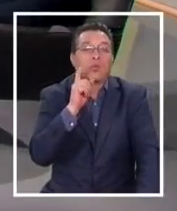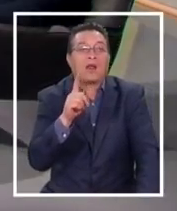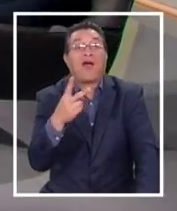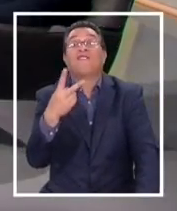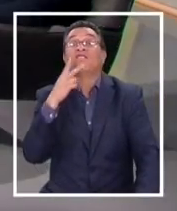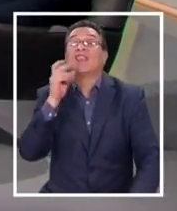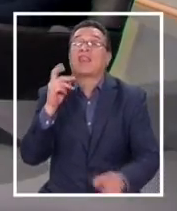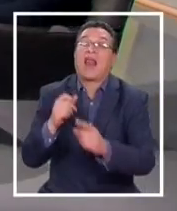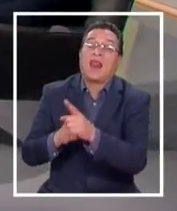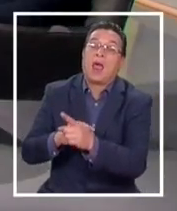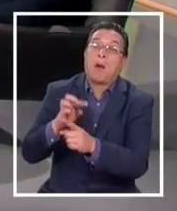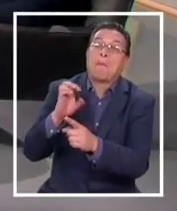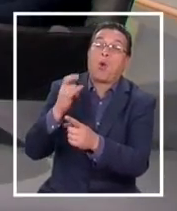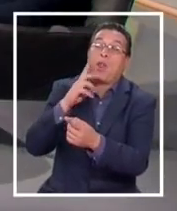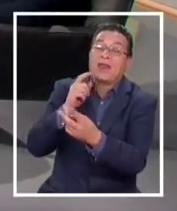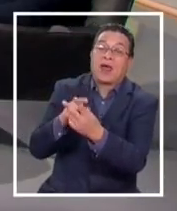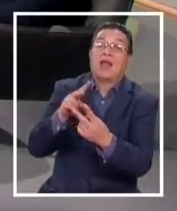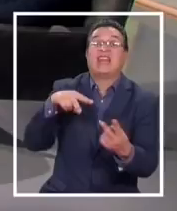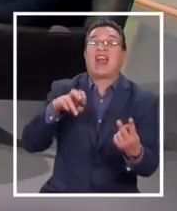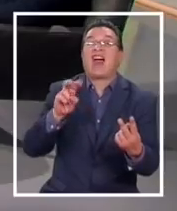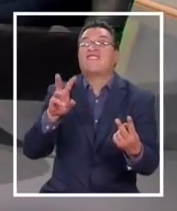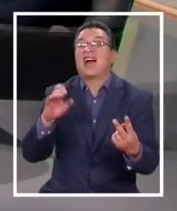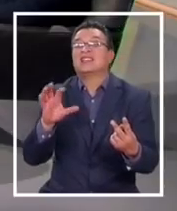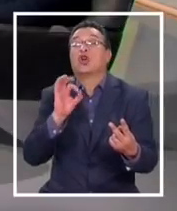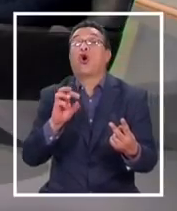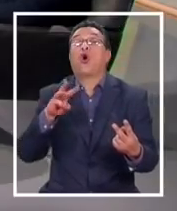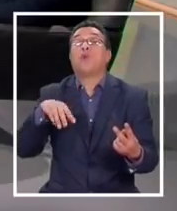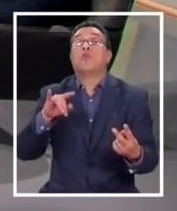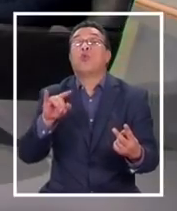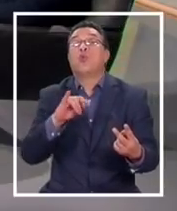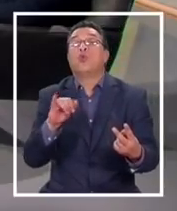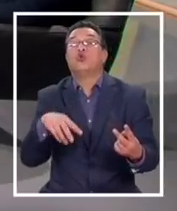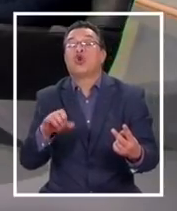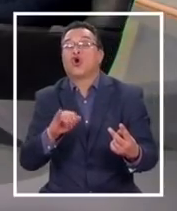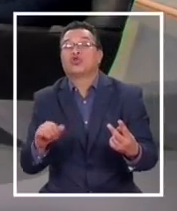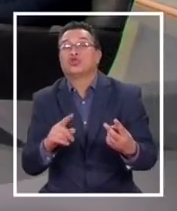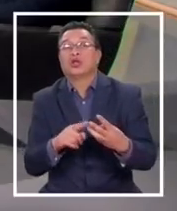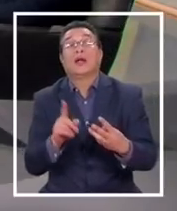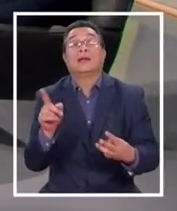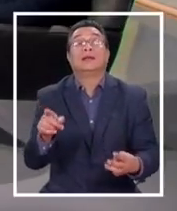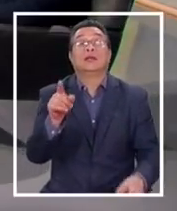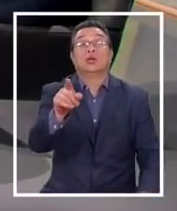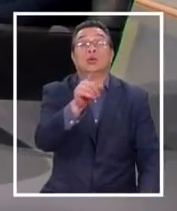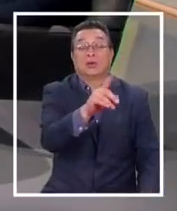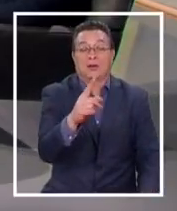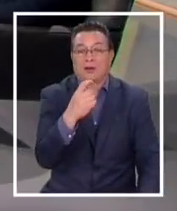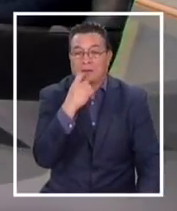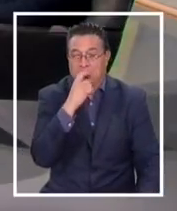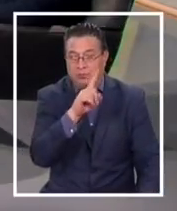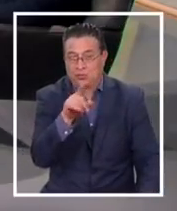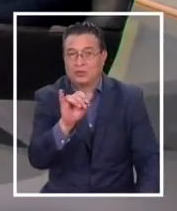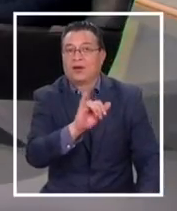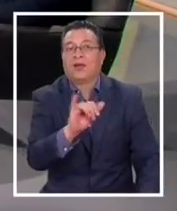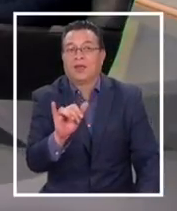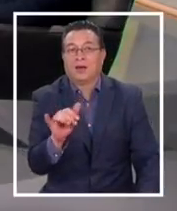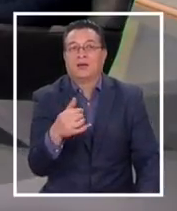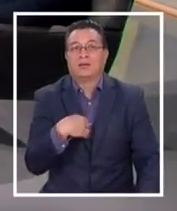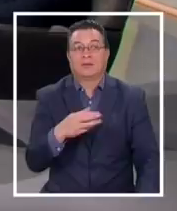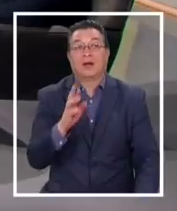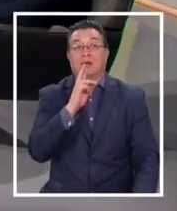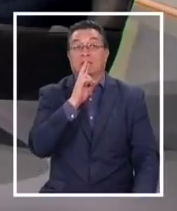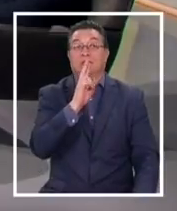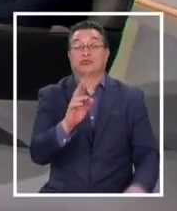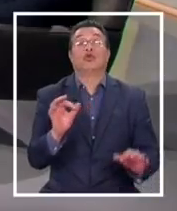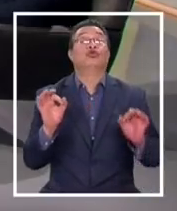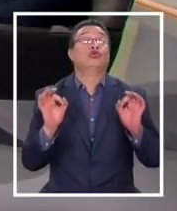Pancho Vidal y a la Paulina, ¿Narváez o Heraldo Muñoz? Y aquí a ustedes le vamos a preguntar, Isabel. Tenía una respuesta asegurada.